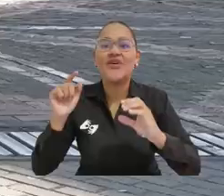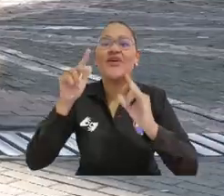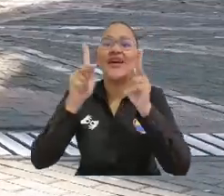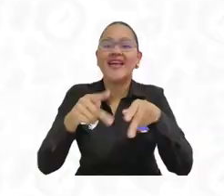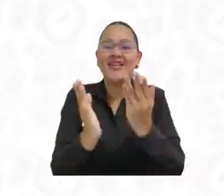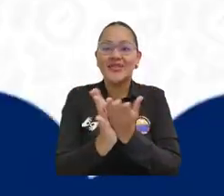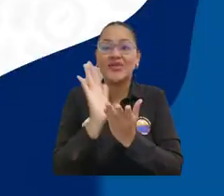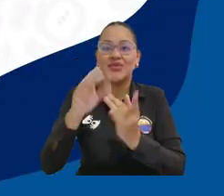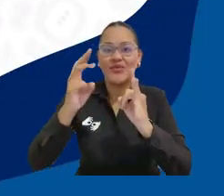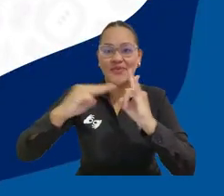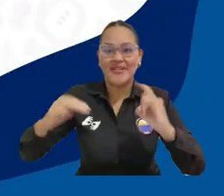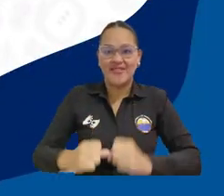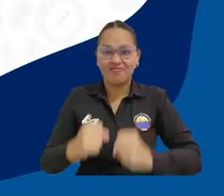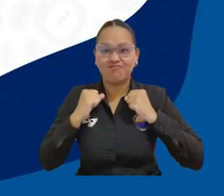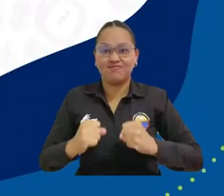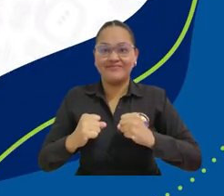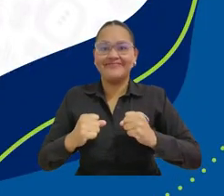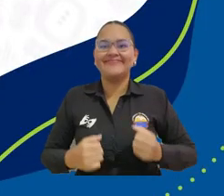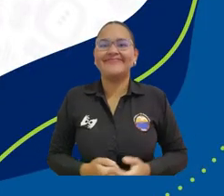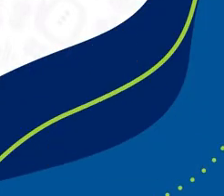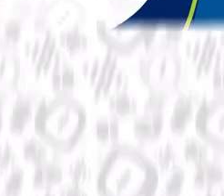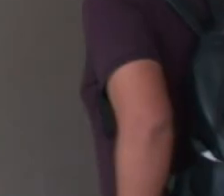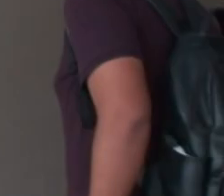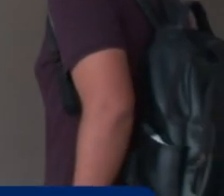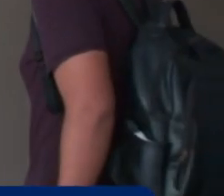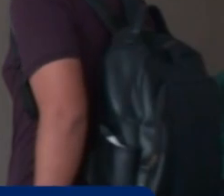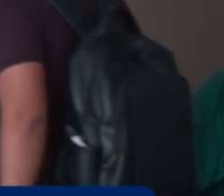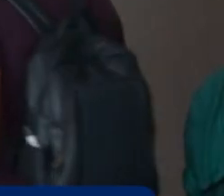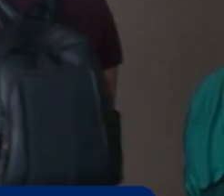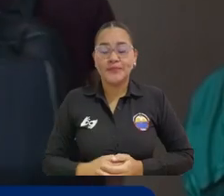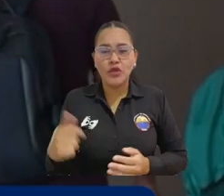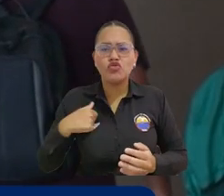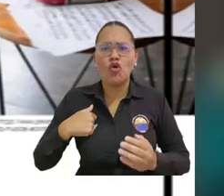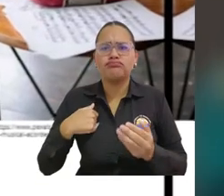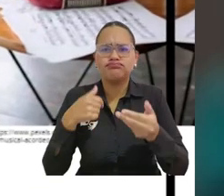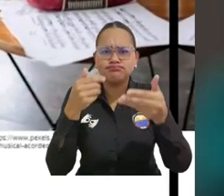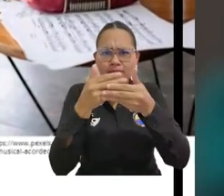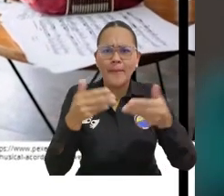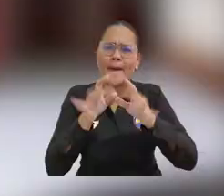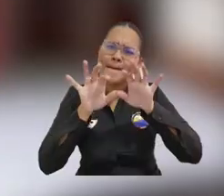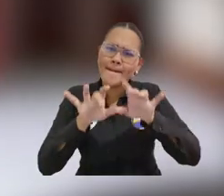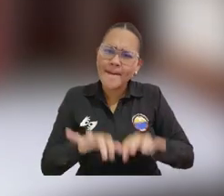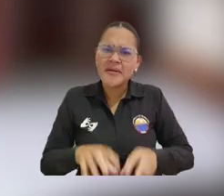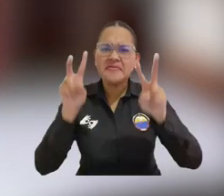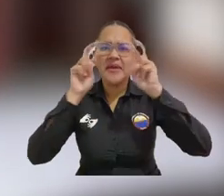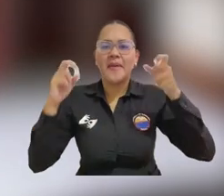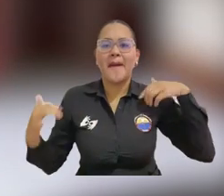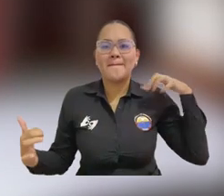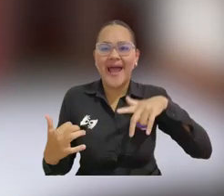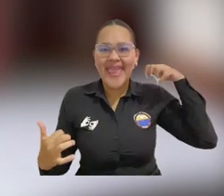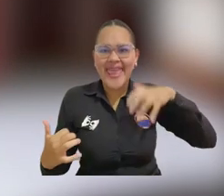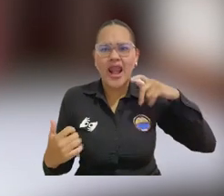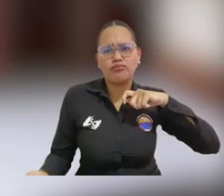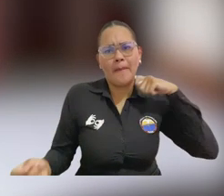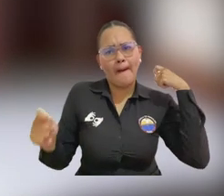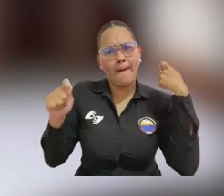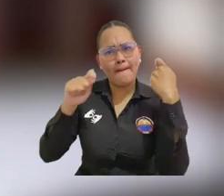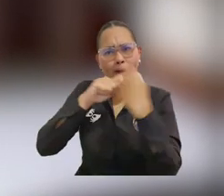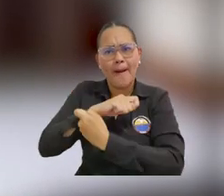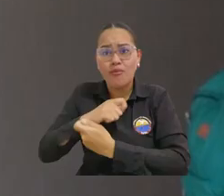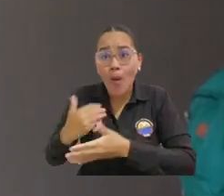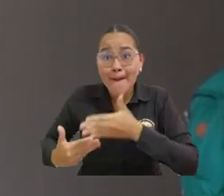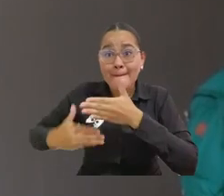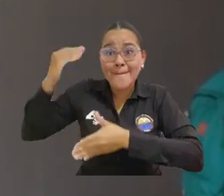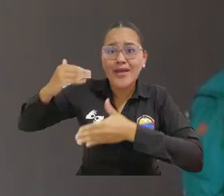Alma Mater yo escribí un artículo habla sobre el vallenato los cambios que este ha tenido